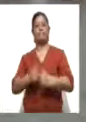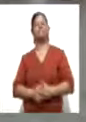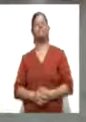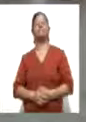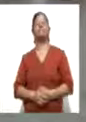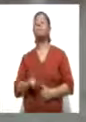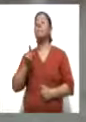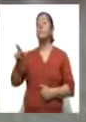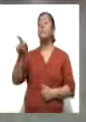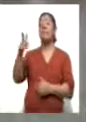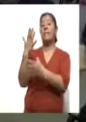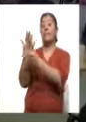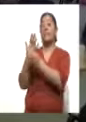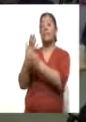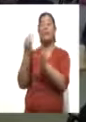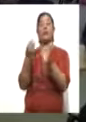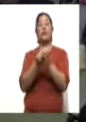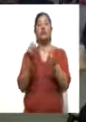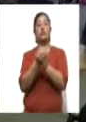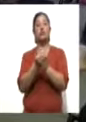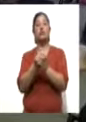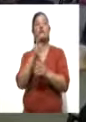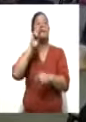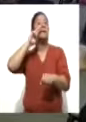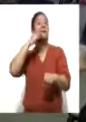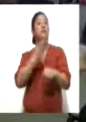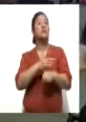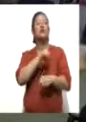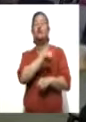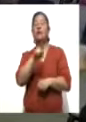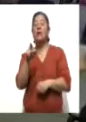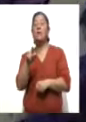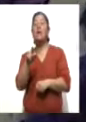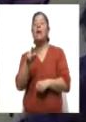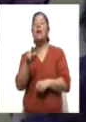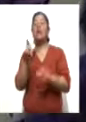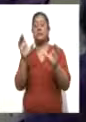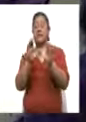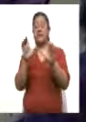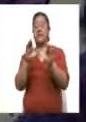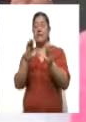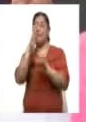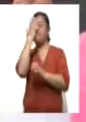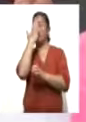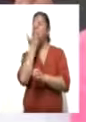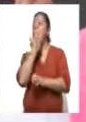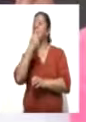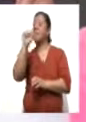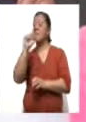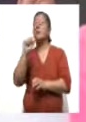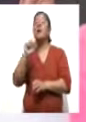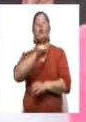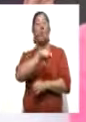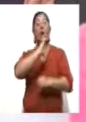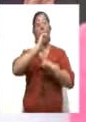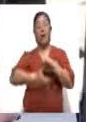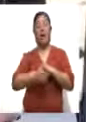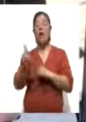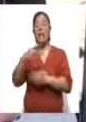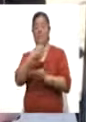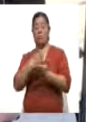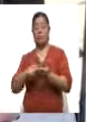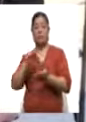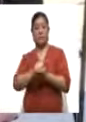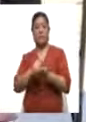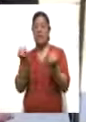estatal indicó que los cursos estarán a cargo de un equipo de profesionales certificados y al término de los mismos, el programa Supérate también